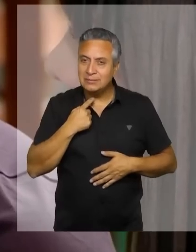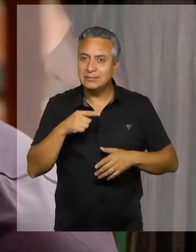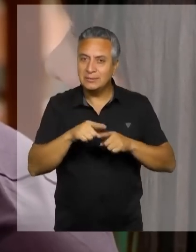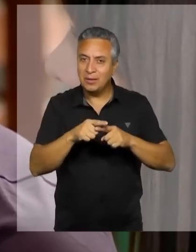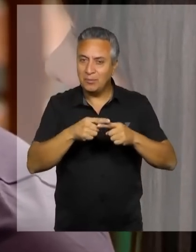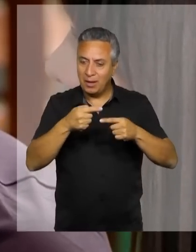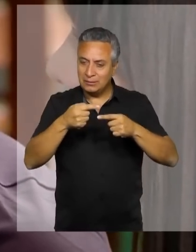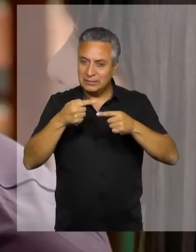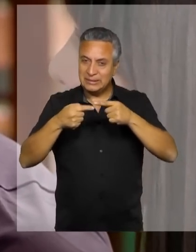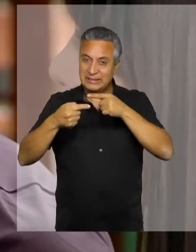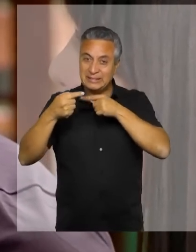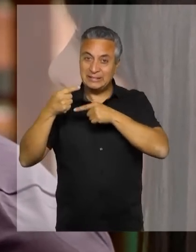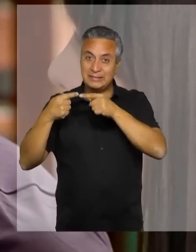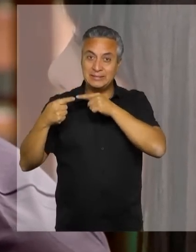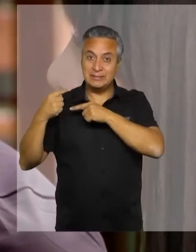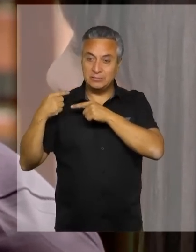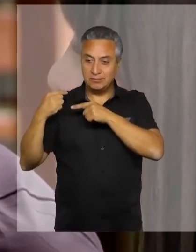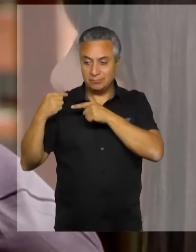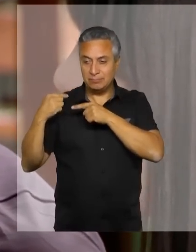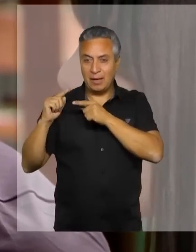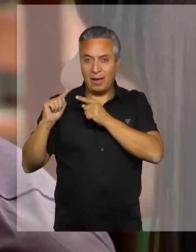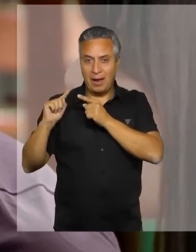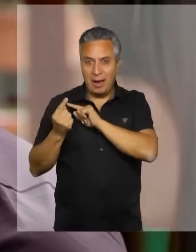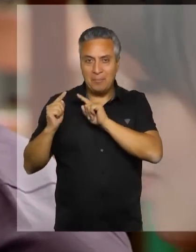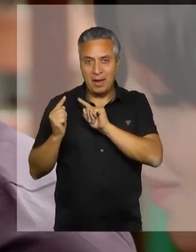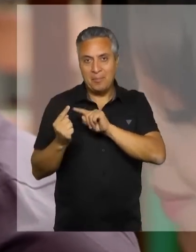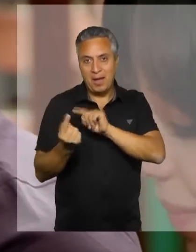retroceder y quizás cambiar esas cosas.